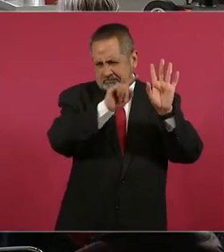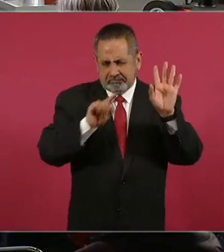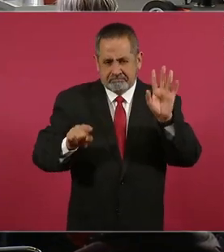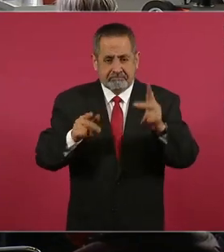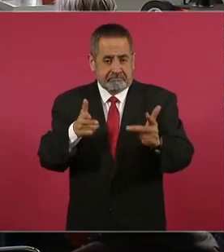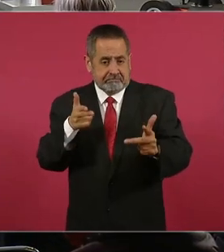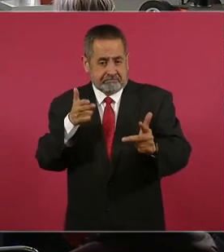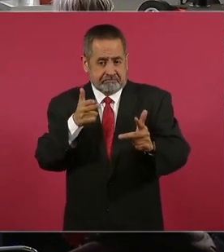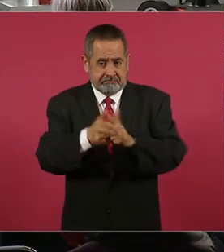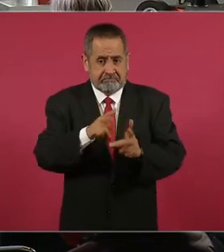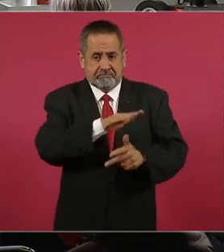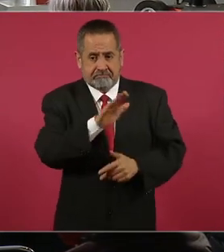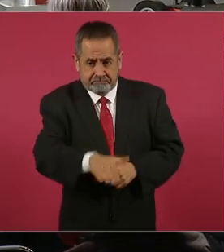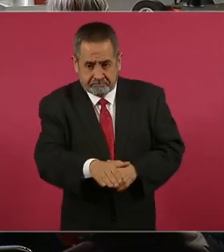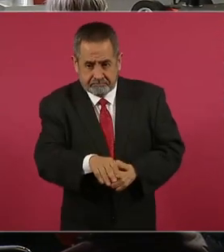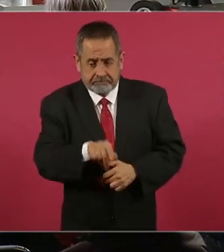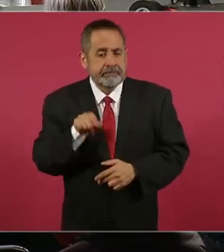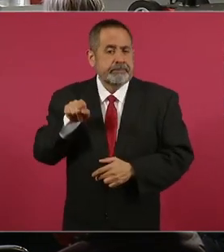tiene que ir el Ministerio Público.